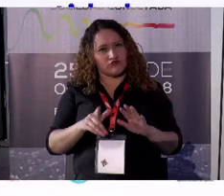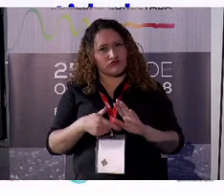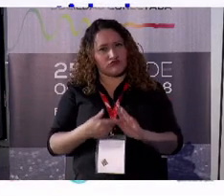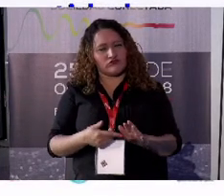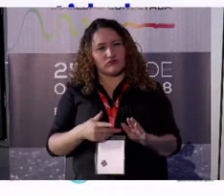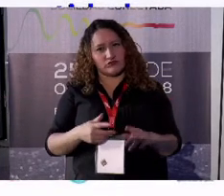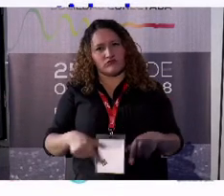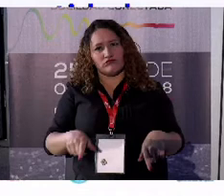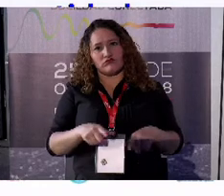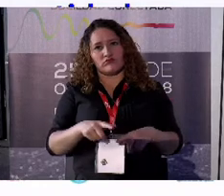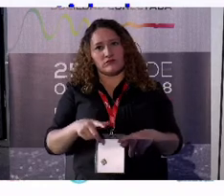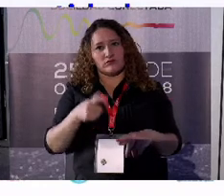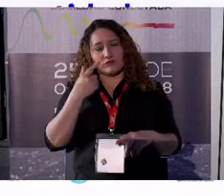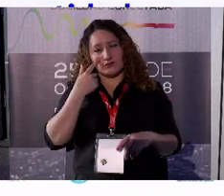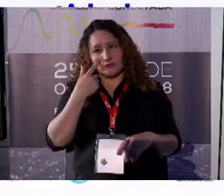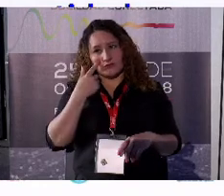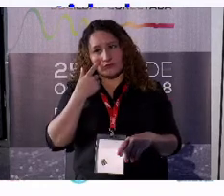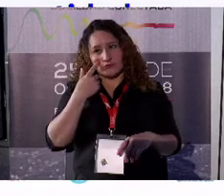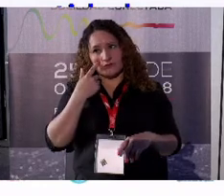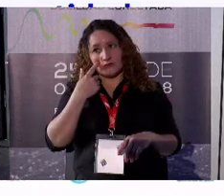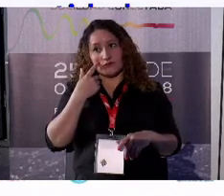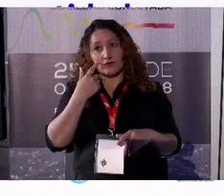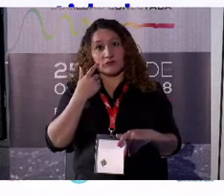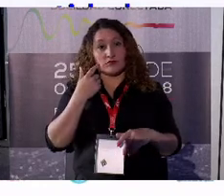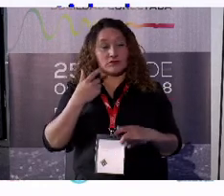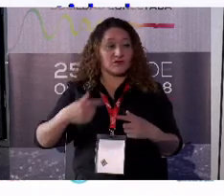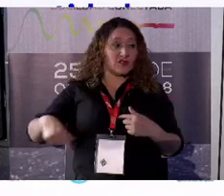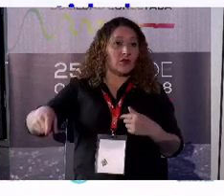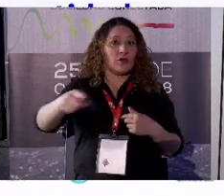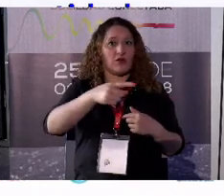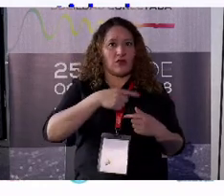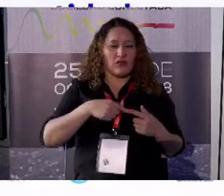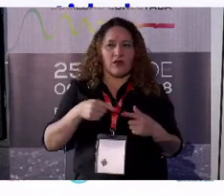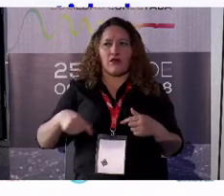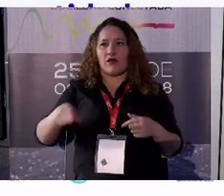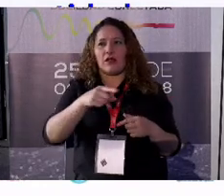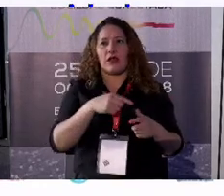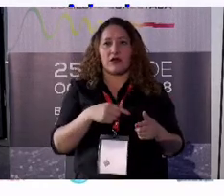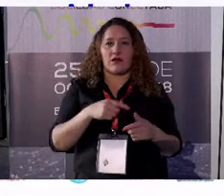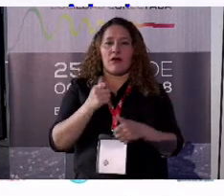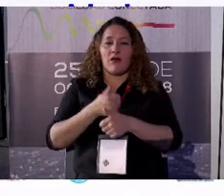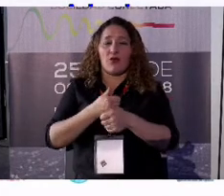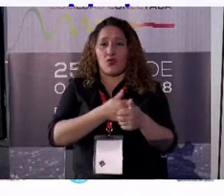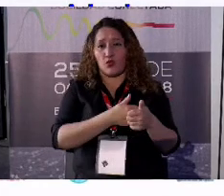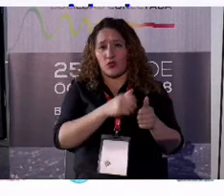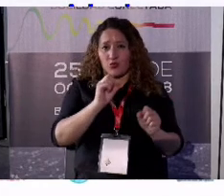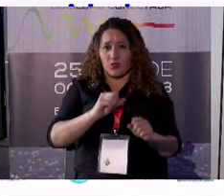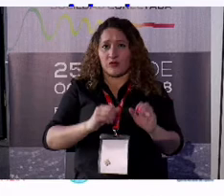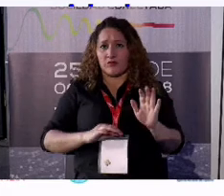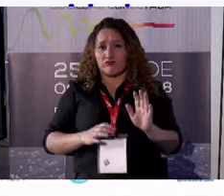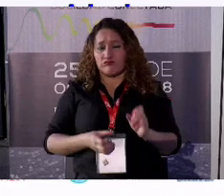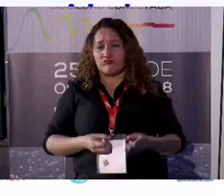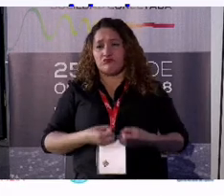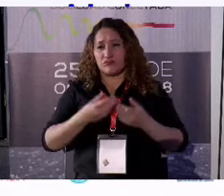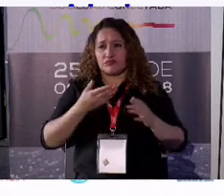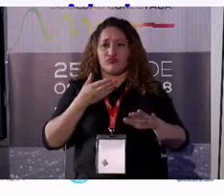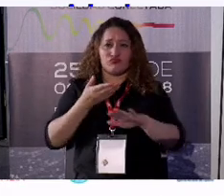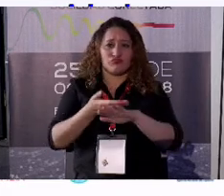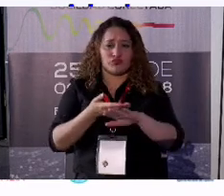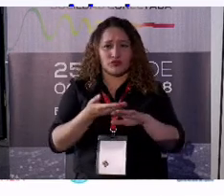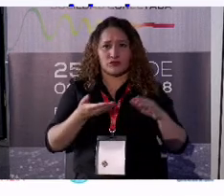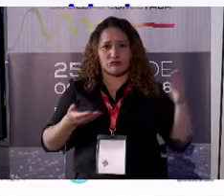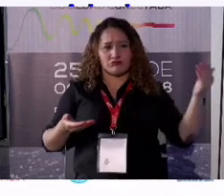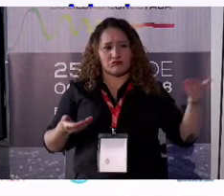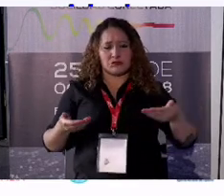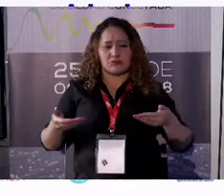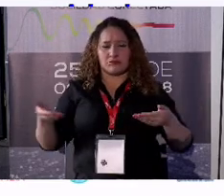un mensaje. Y es que en cada ronda los participantes van a poder expresar sus ofertas, pero